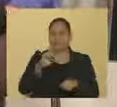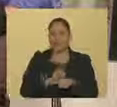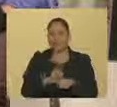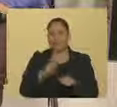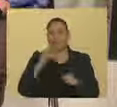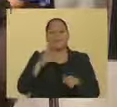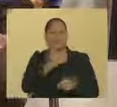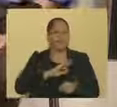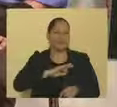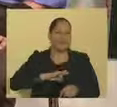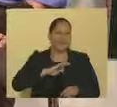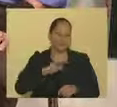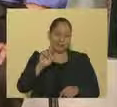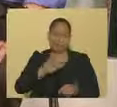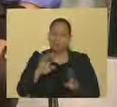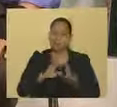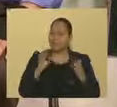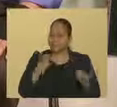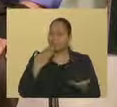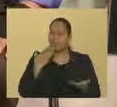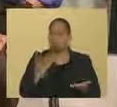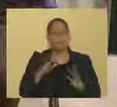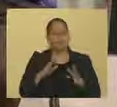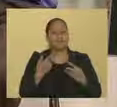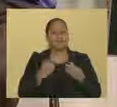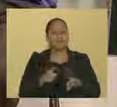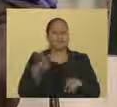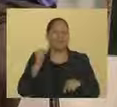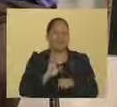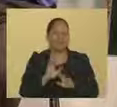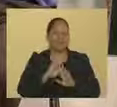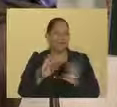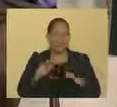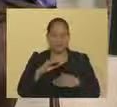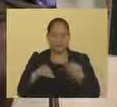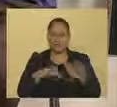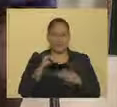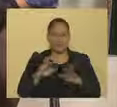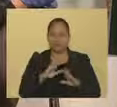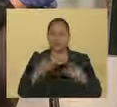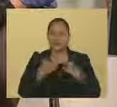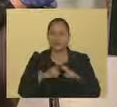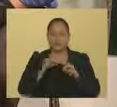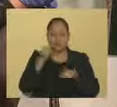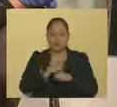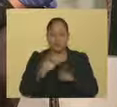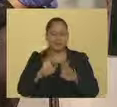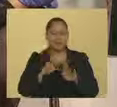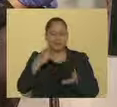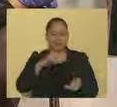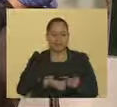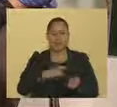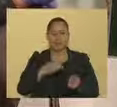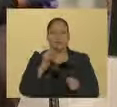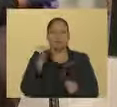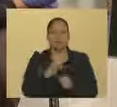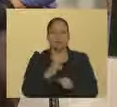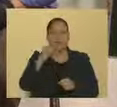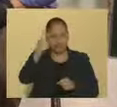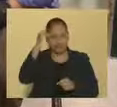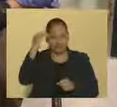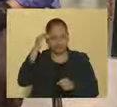Feliz lunes igualmente. ¿Cómo están? Bien. Con todo, ¿verdad? Vamos a empezar. Empezando con todo, y con vamos todo. a empezar hablando de la pubertad precoz. ¿Qué es? ¿Qué